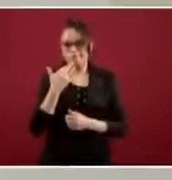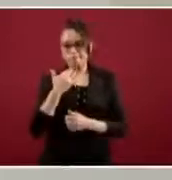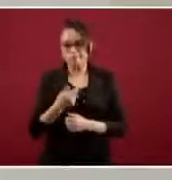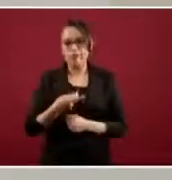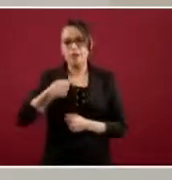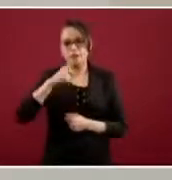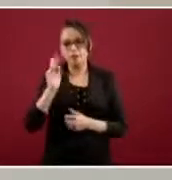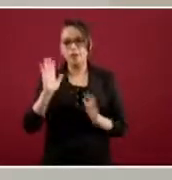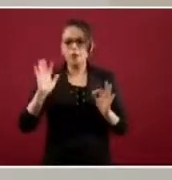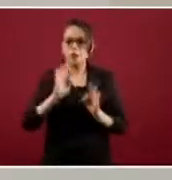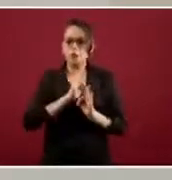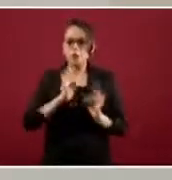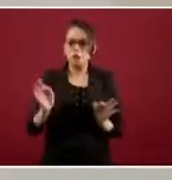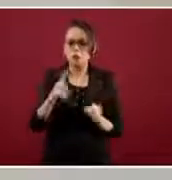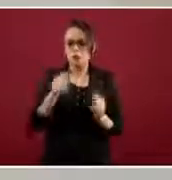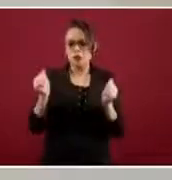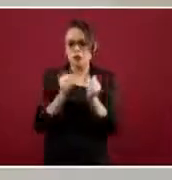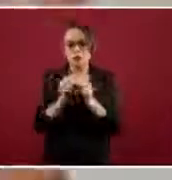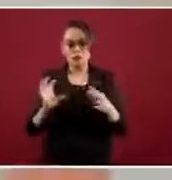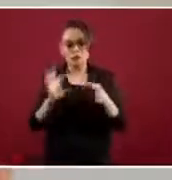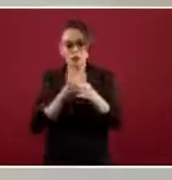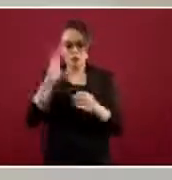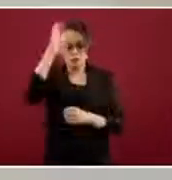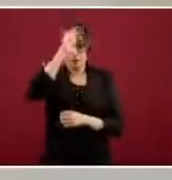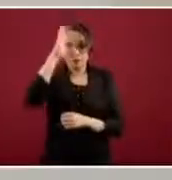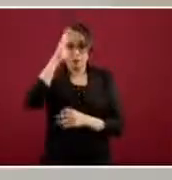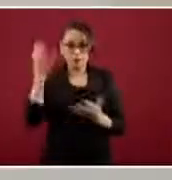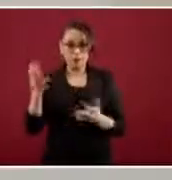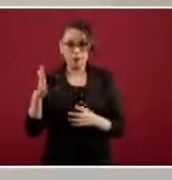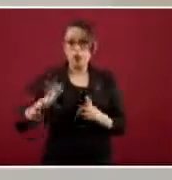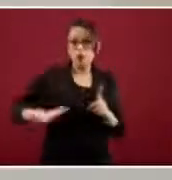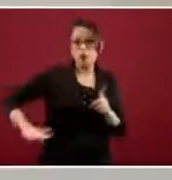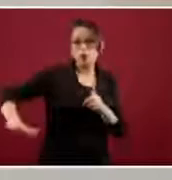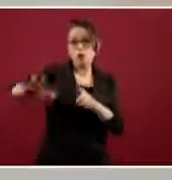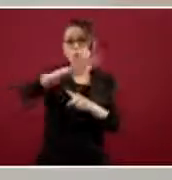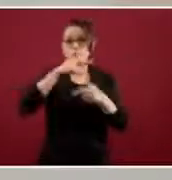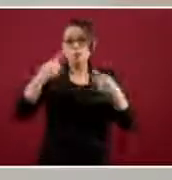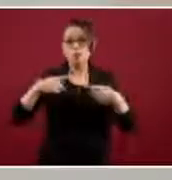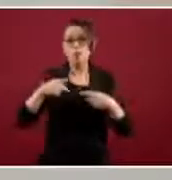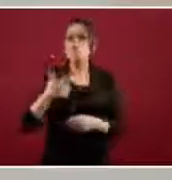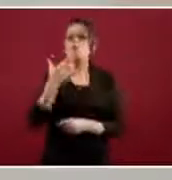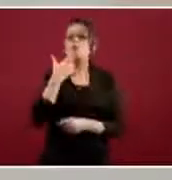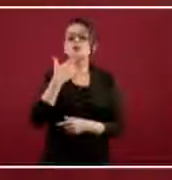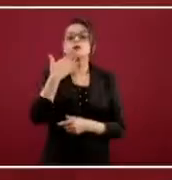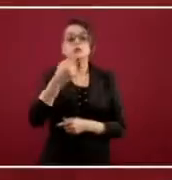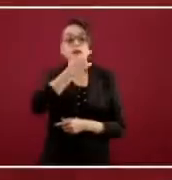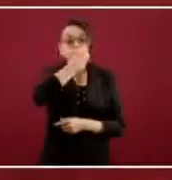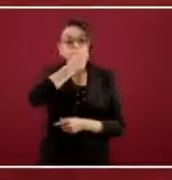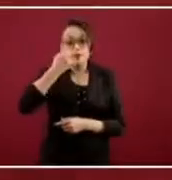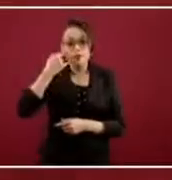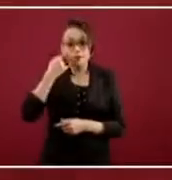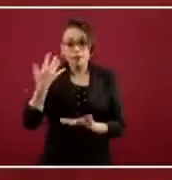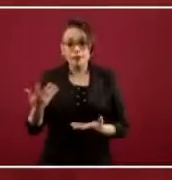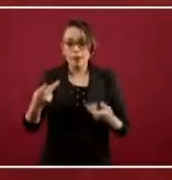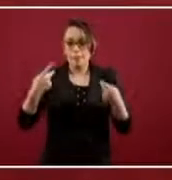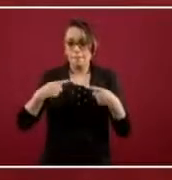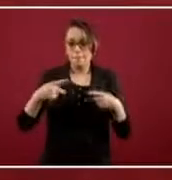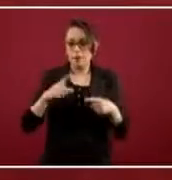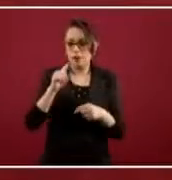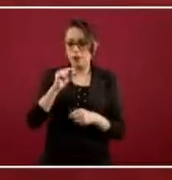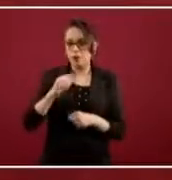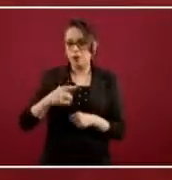evidencia científica en el sentido de que si masivamente se usaran mascarillas, las personas que empiezan con